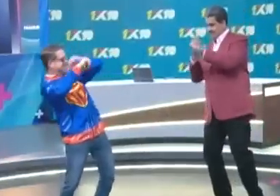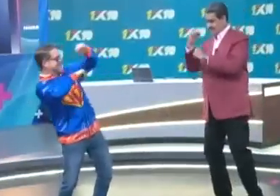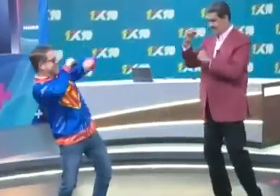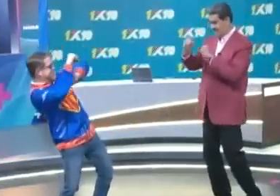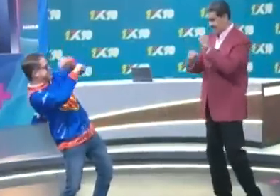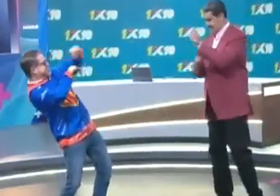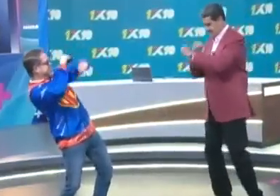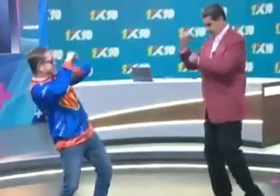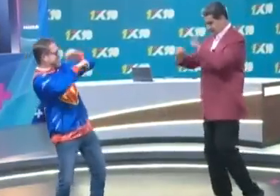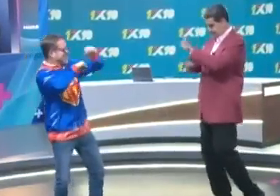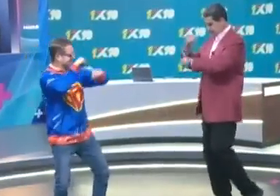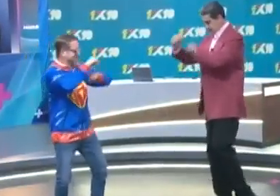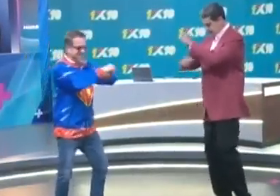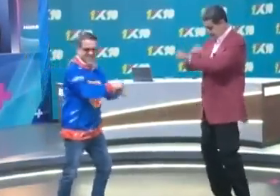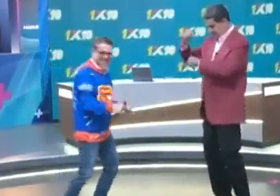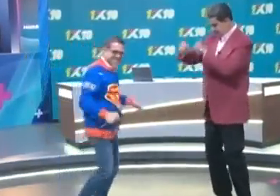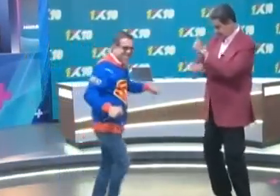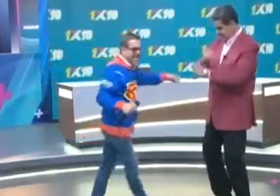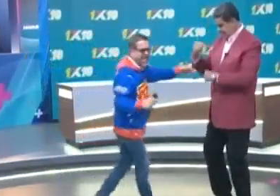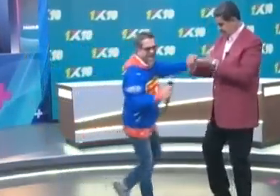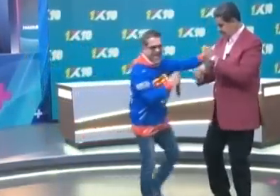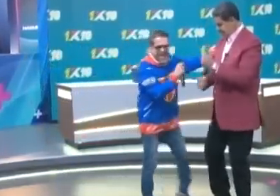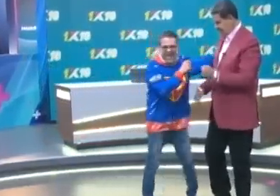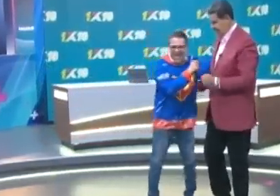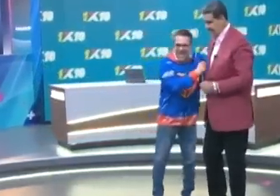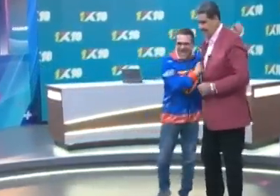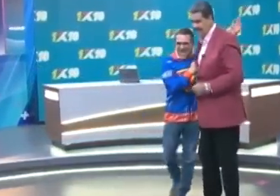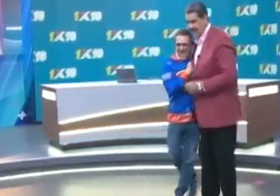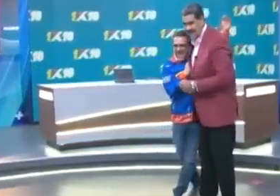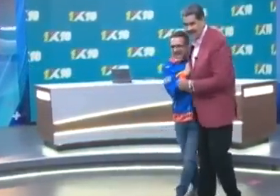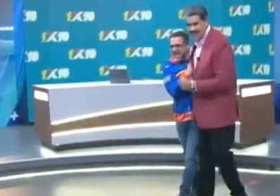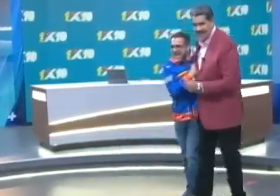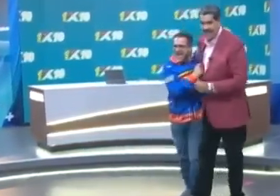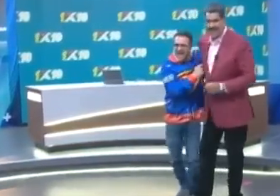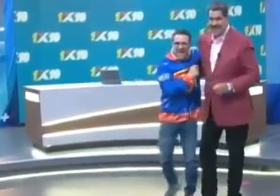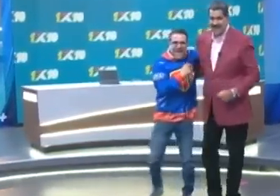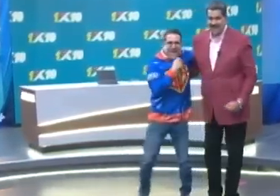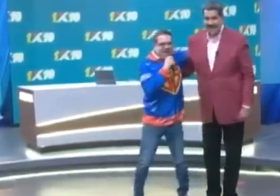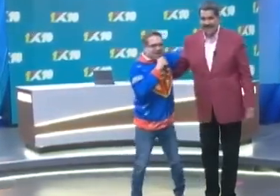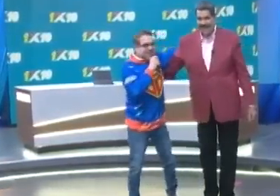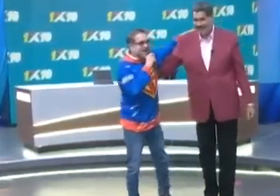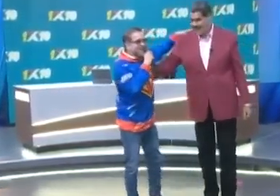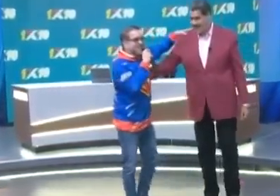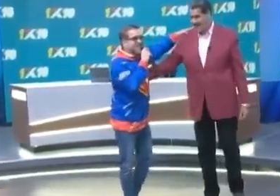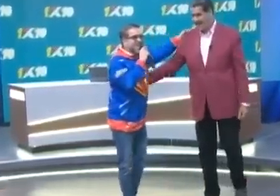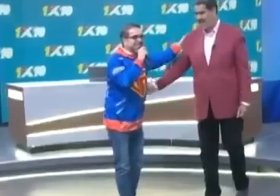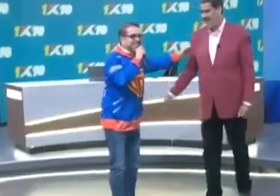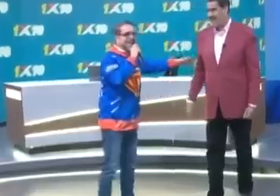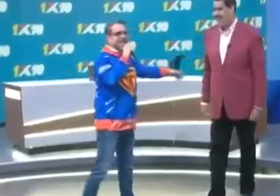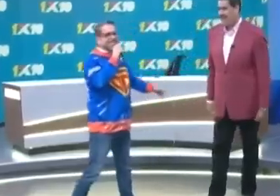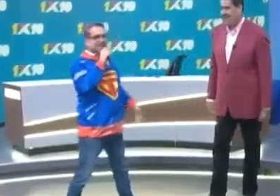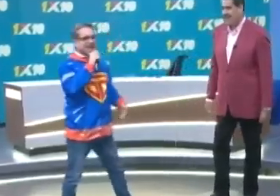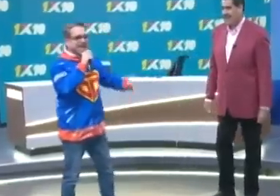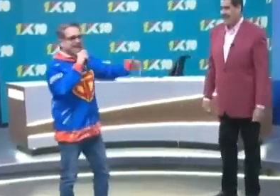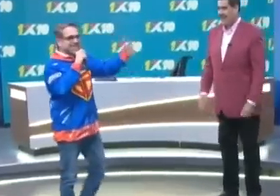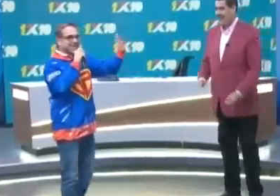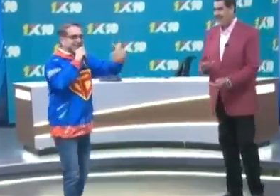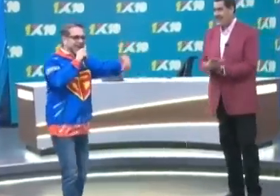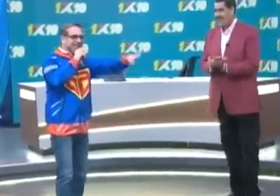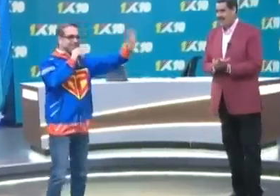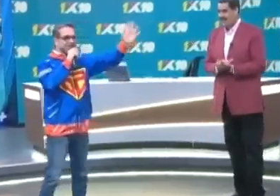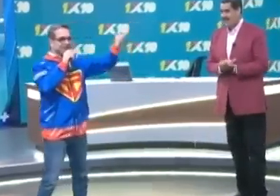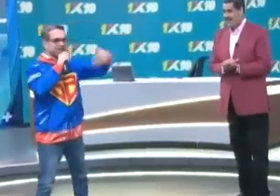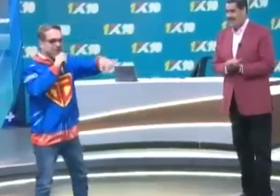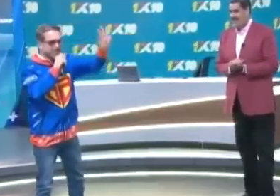picote la chamaquita. Mi corazón lo puso en la neverita. Bueno, presidente,